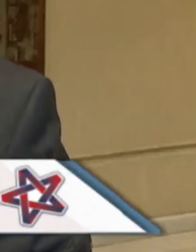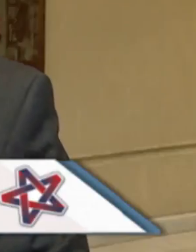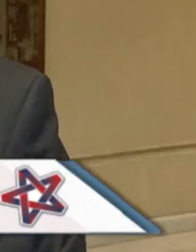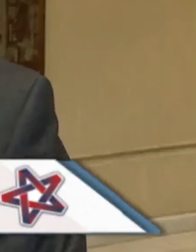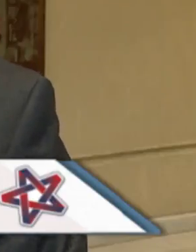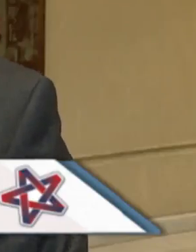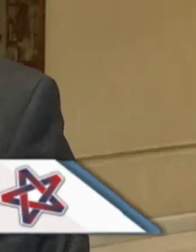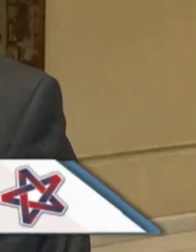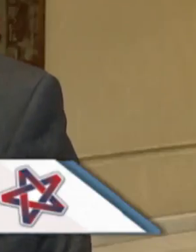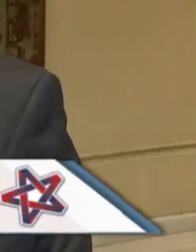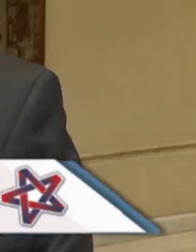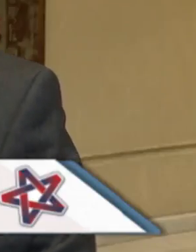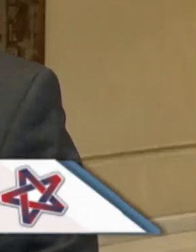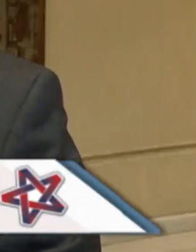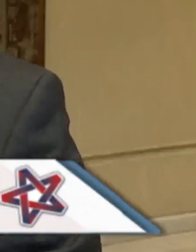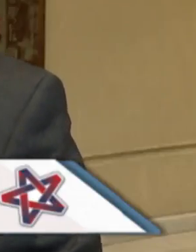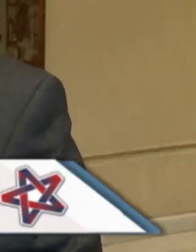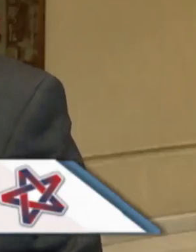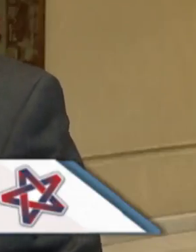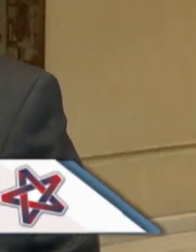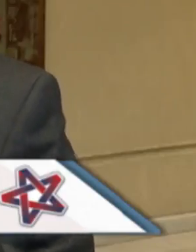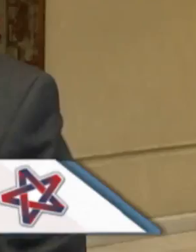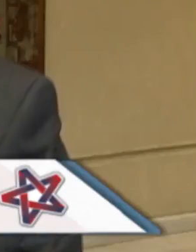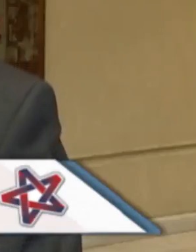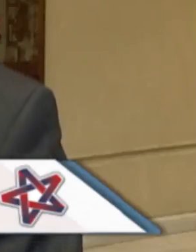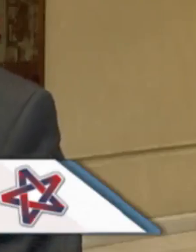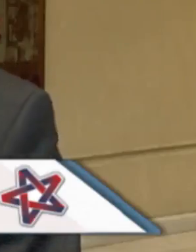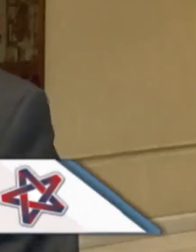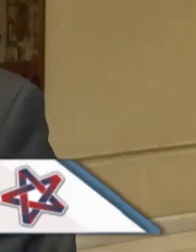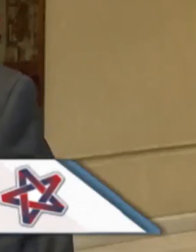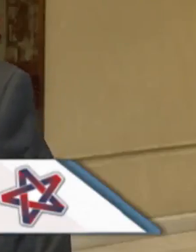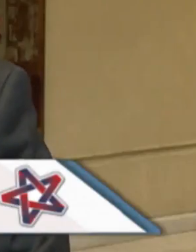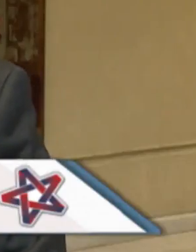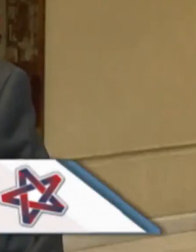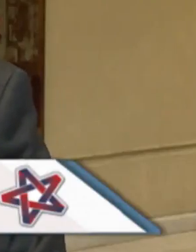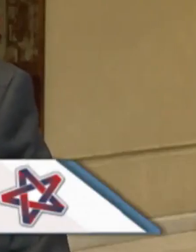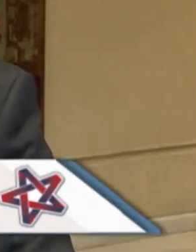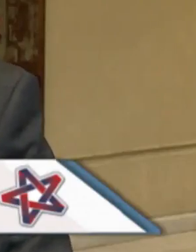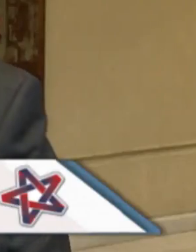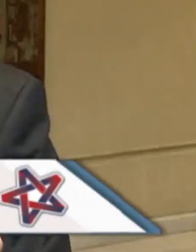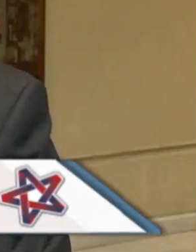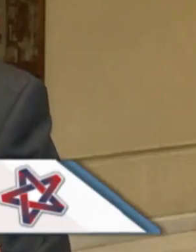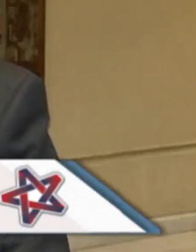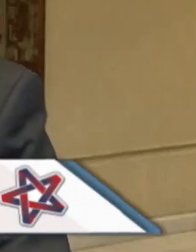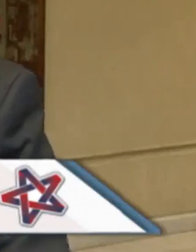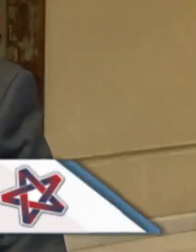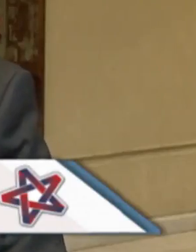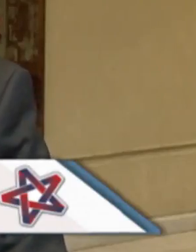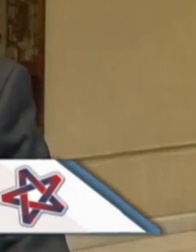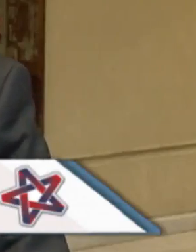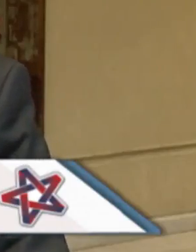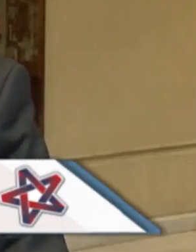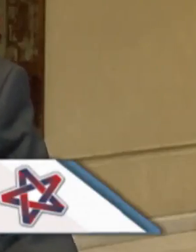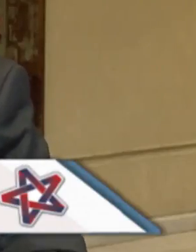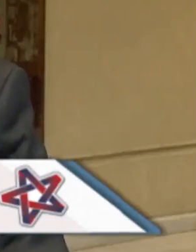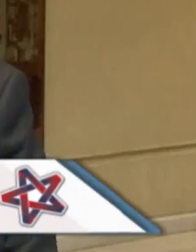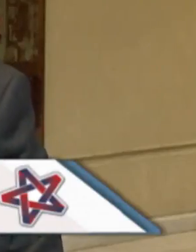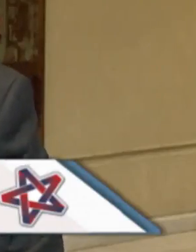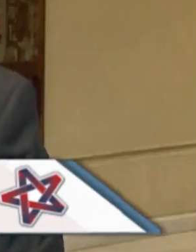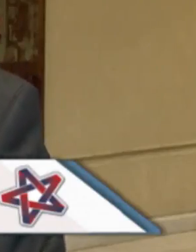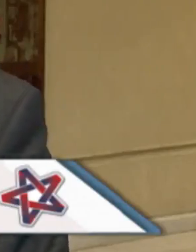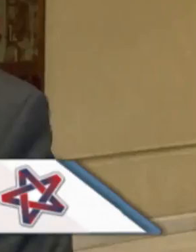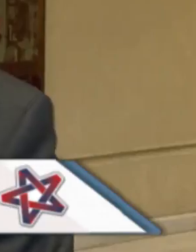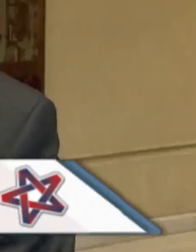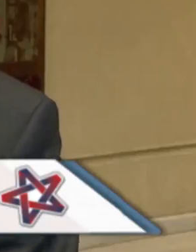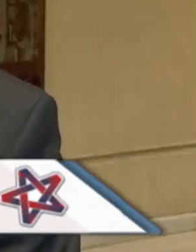gestiones para dar seguridad va a estar en el proveedor y no en el consumidor además en el caso de las clínicas y los hospitales se va a entregar